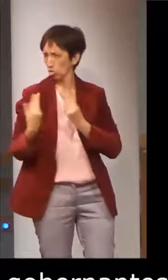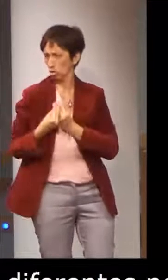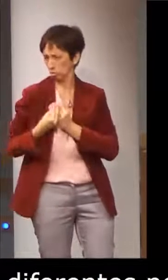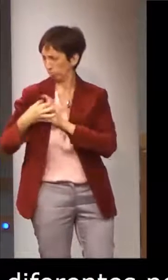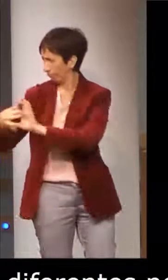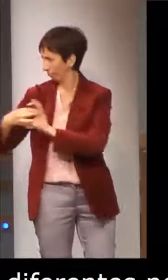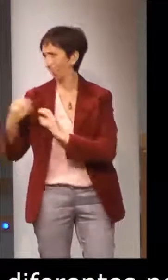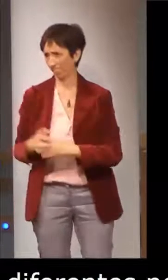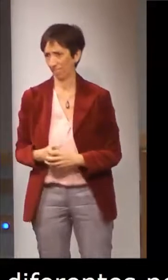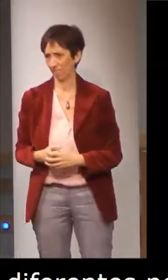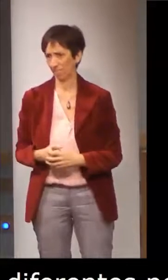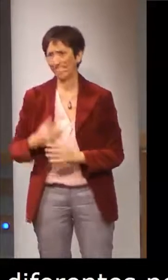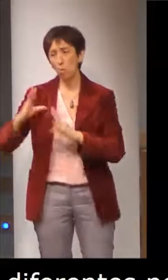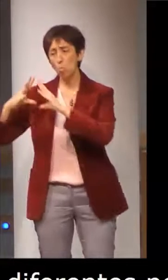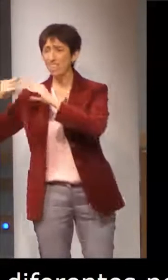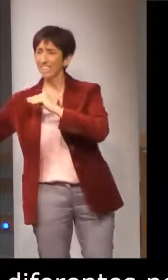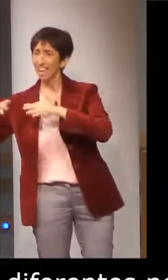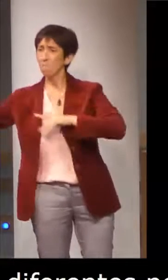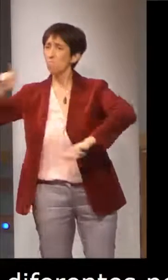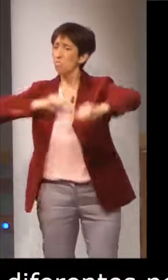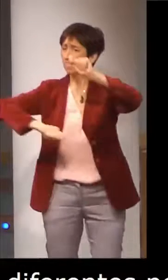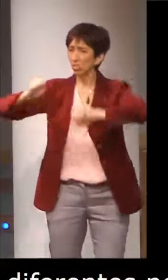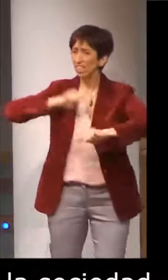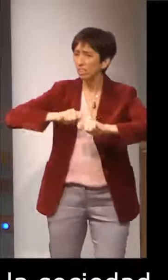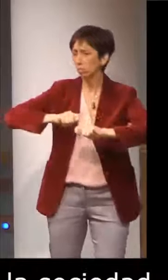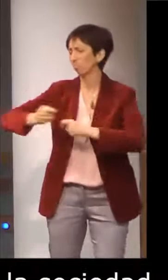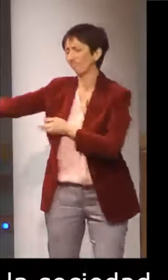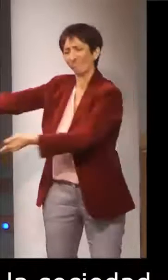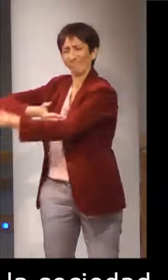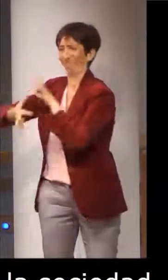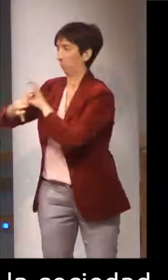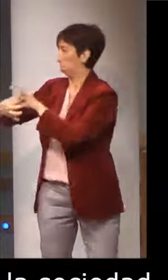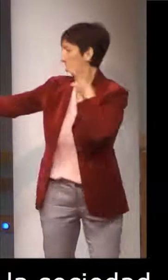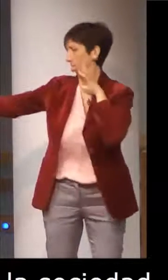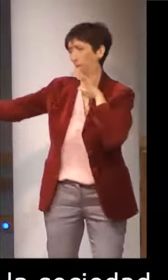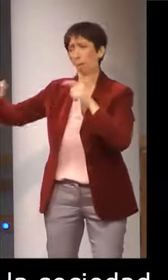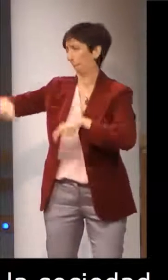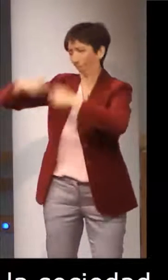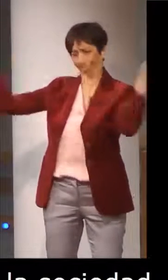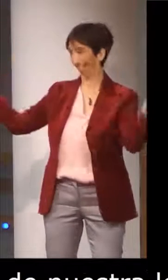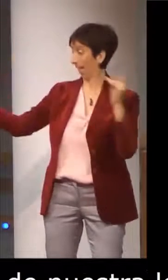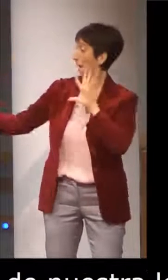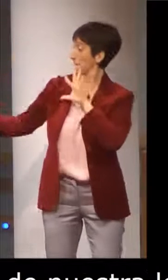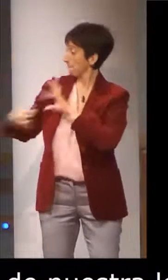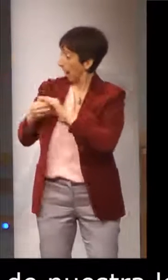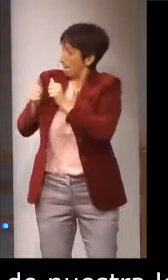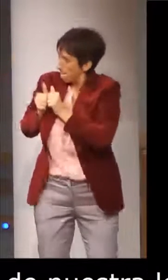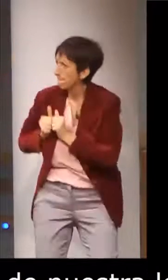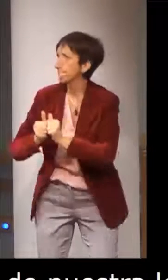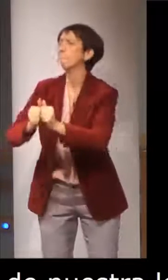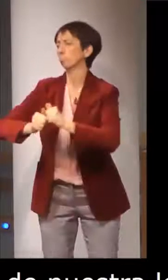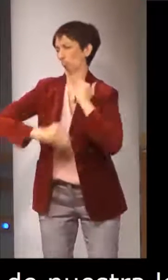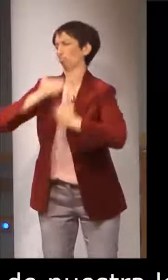reconocer el valor de nuestra lengua. De ahí que la anianza entre universidades y movimiento asociativo sea ya